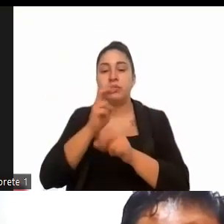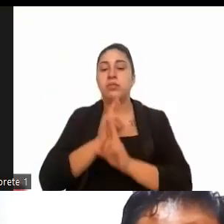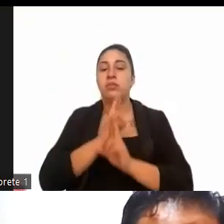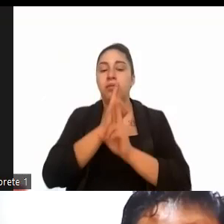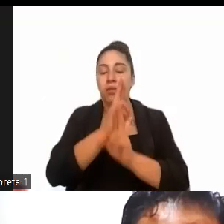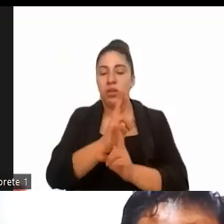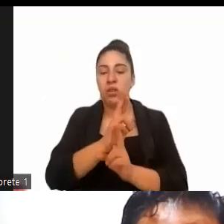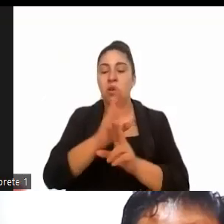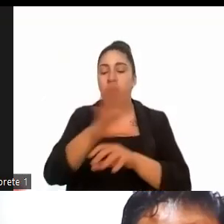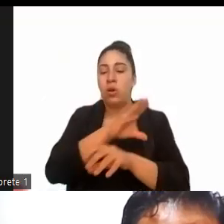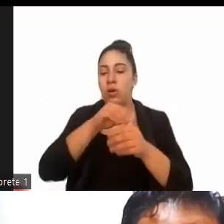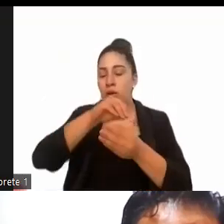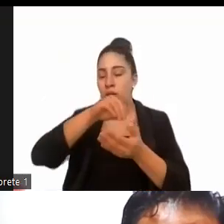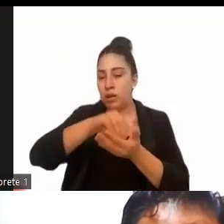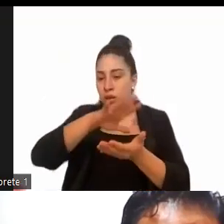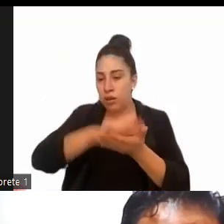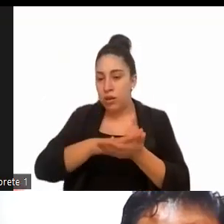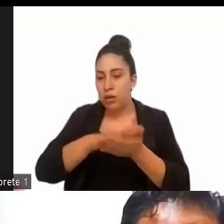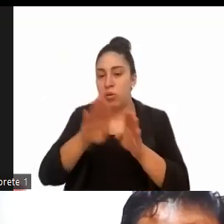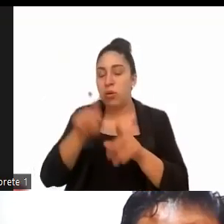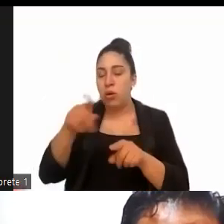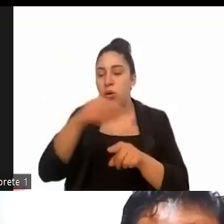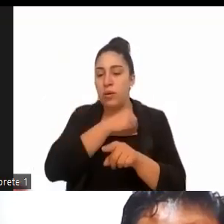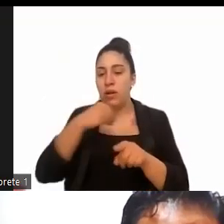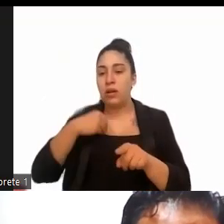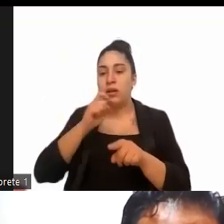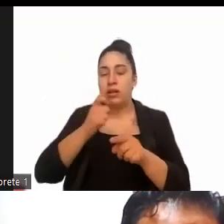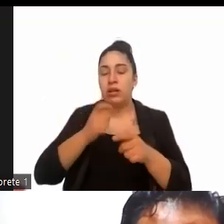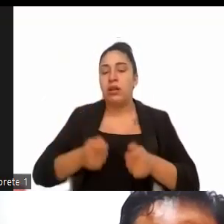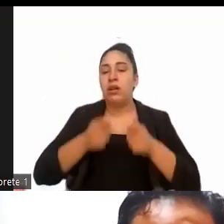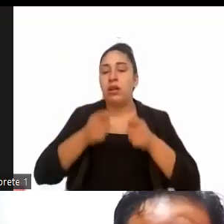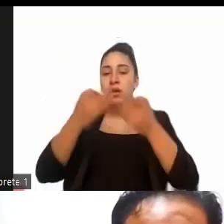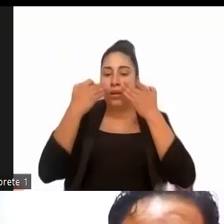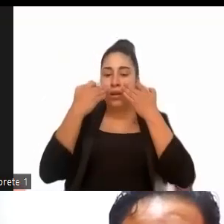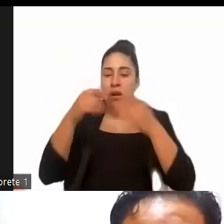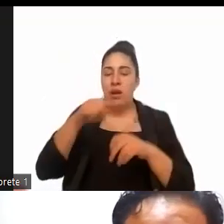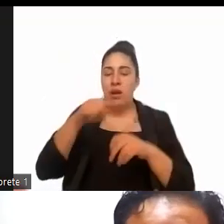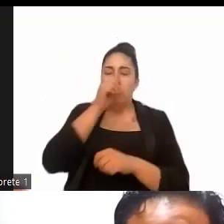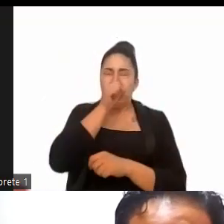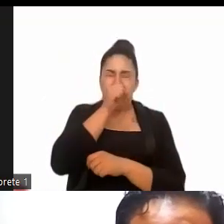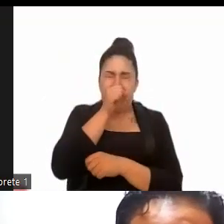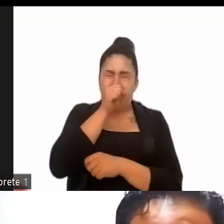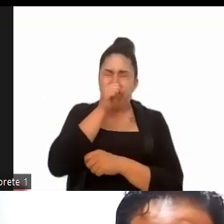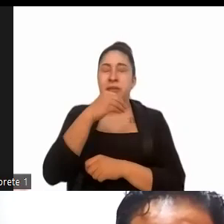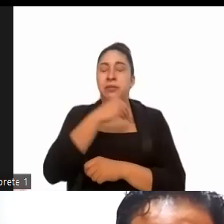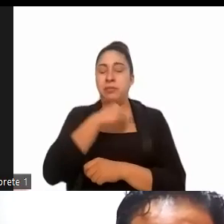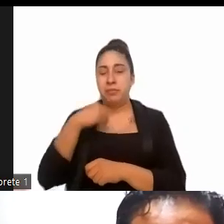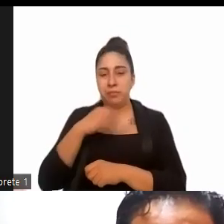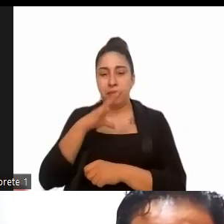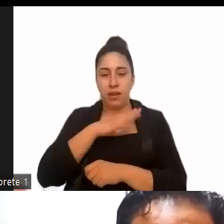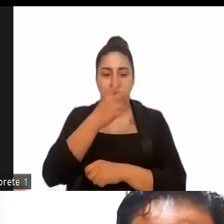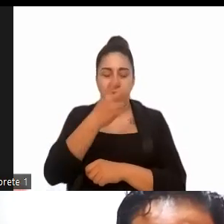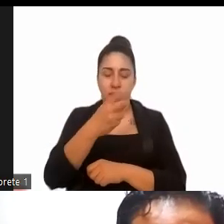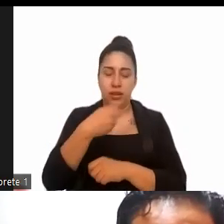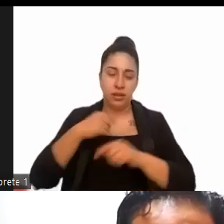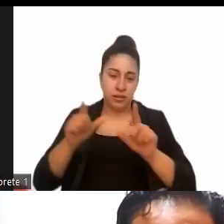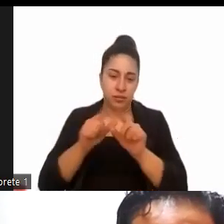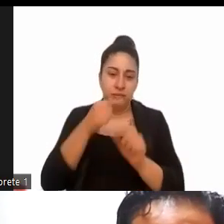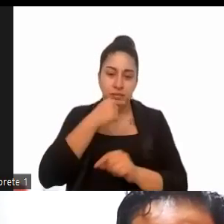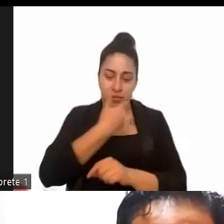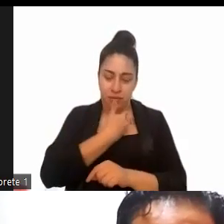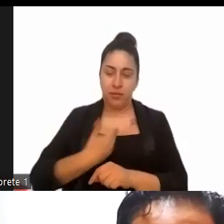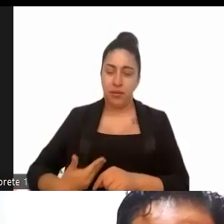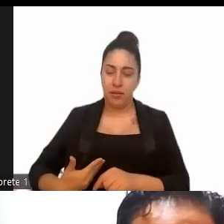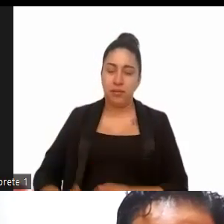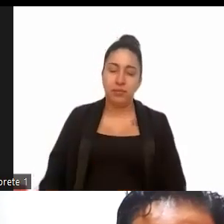en el apartado correspondiente de las obligaciones de transparencia de este sujeto obligado. Es cuanto, presidente. Gracias, secretario. Se